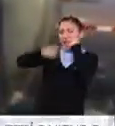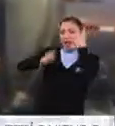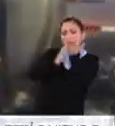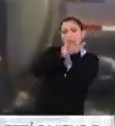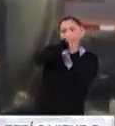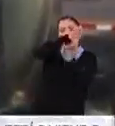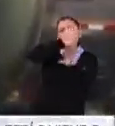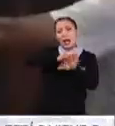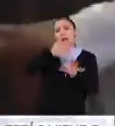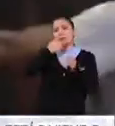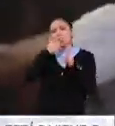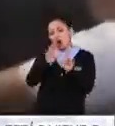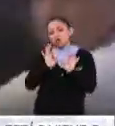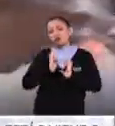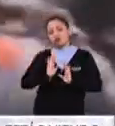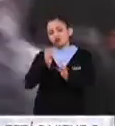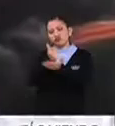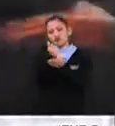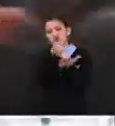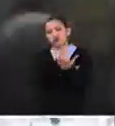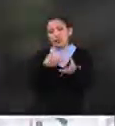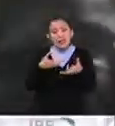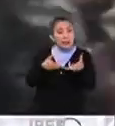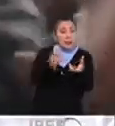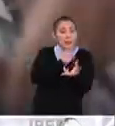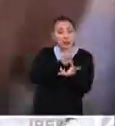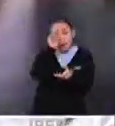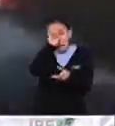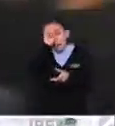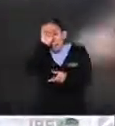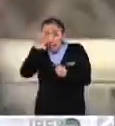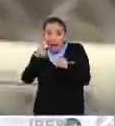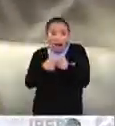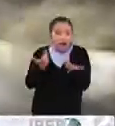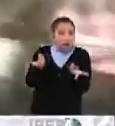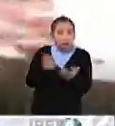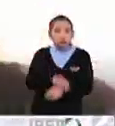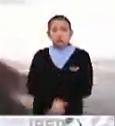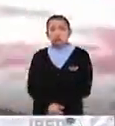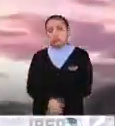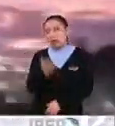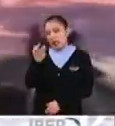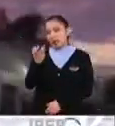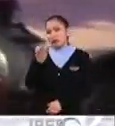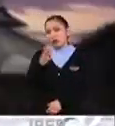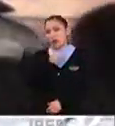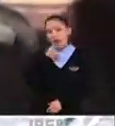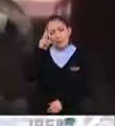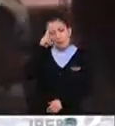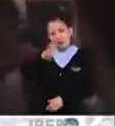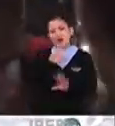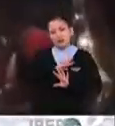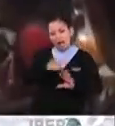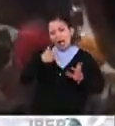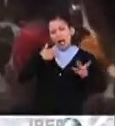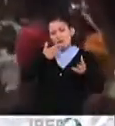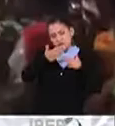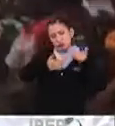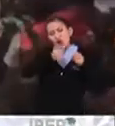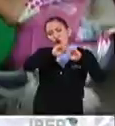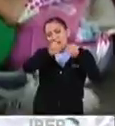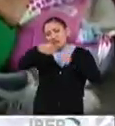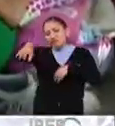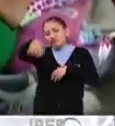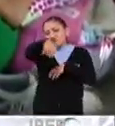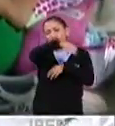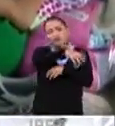pues un poquito más positivo y que puedan en el camino echarles una mano, ¿no? Entonces creo que eso sí, México ya tiene bastantes